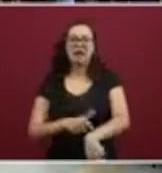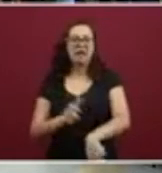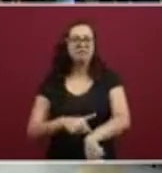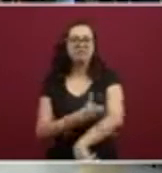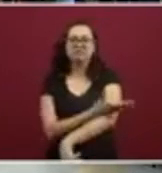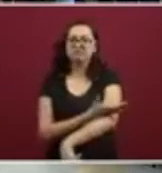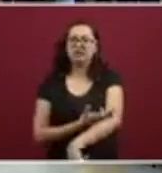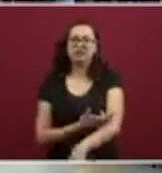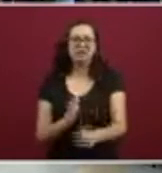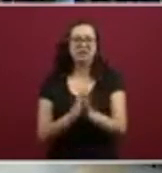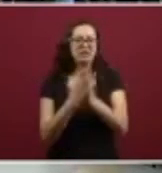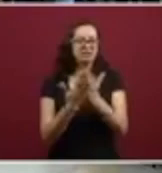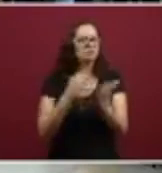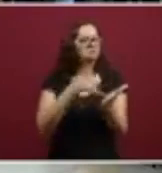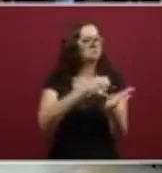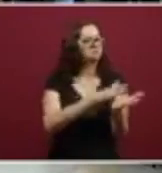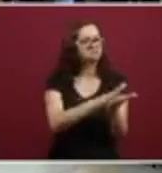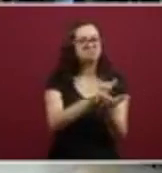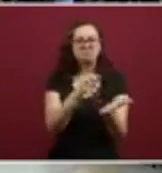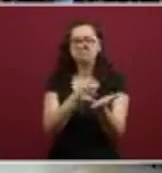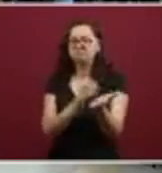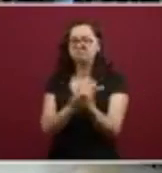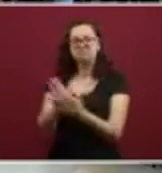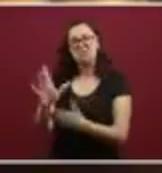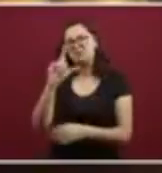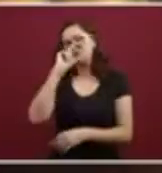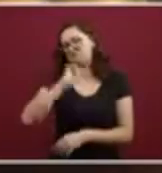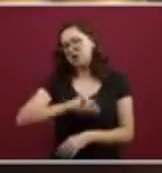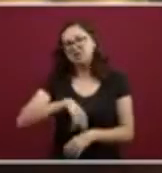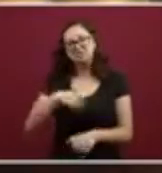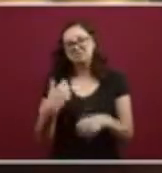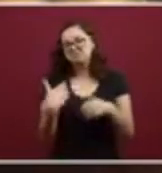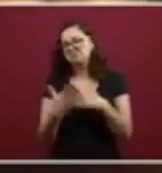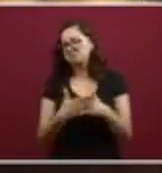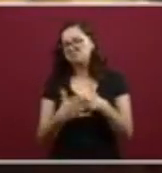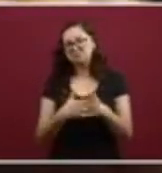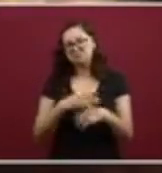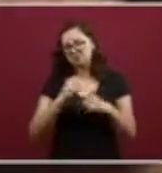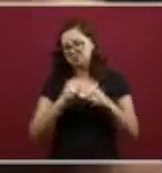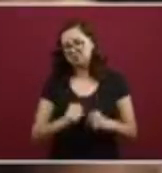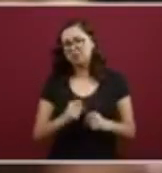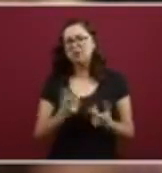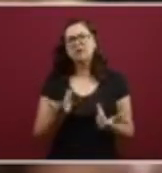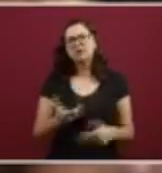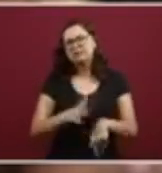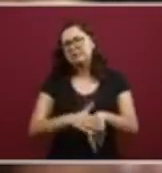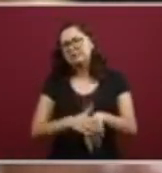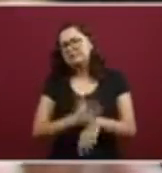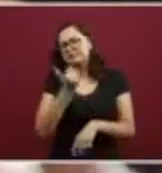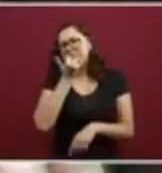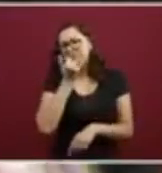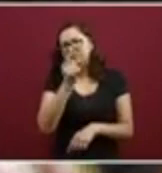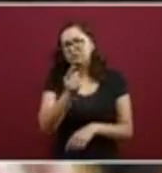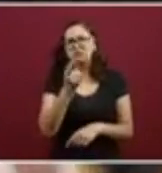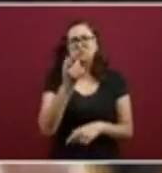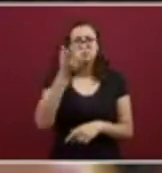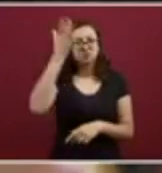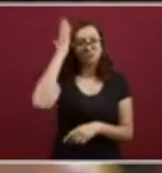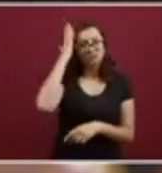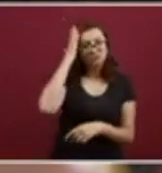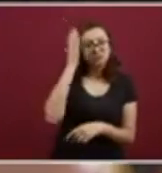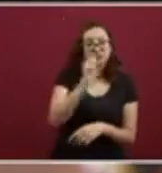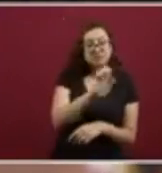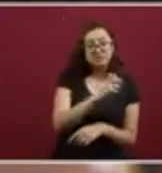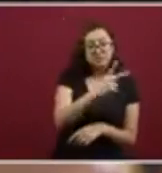impresión de los libros. Nada más para checar si usted o el secretario nos pudieran comentar en qué momento están, si de verdad están retrasados, si va a